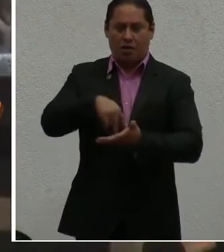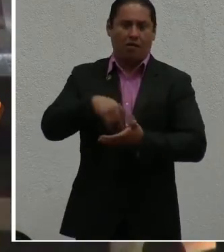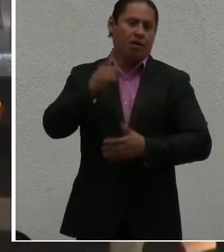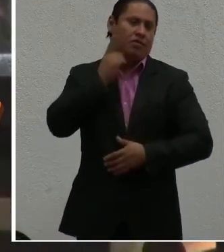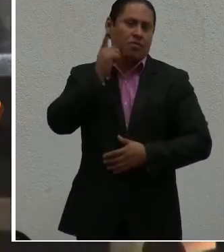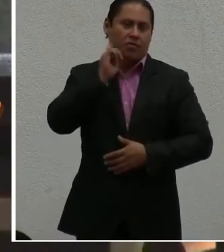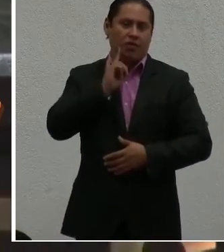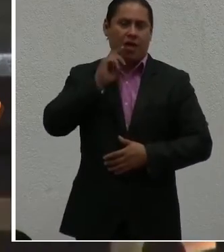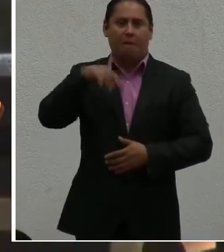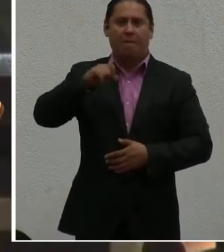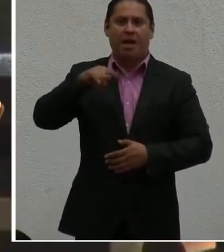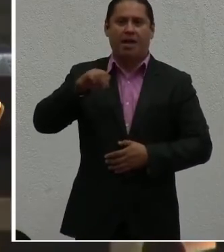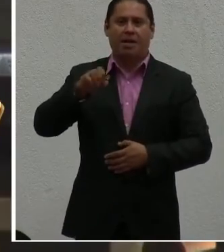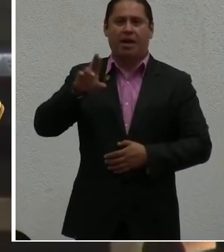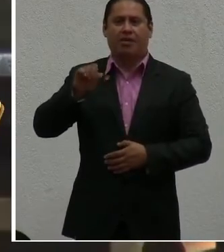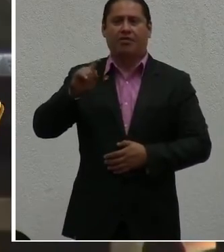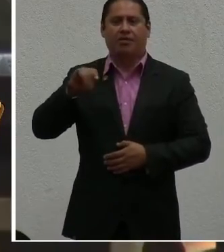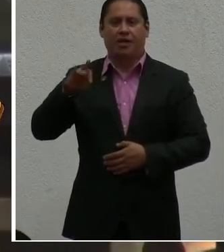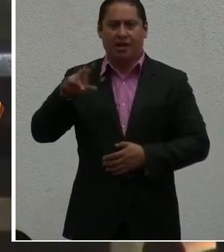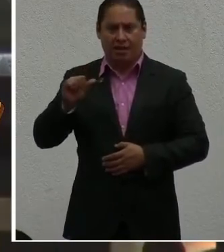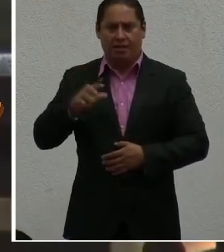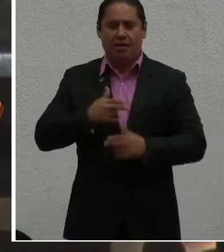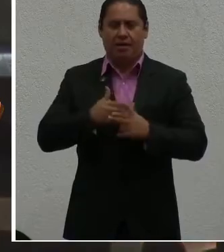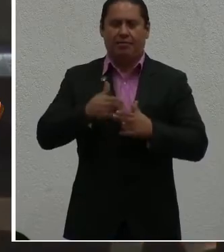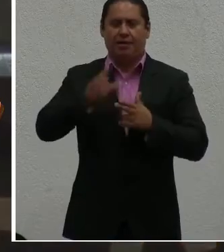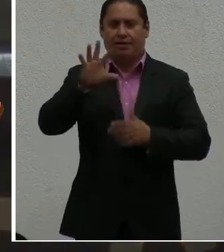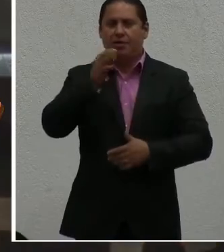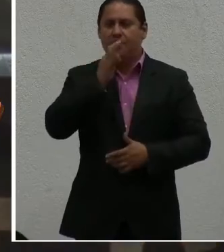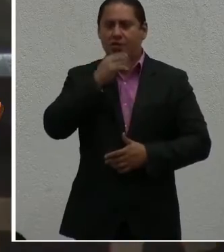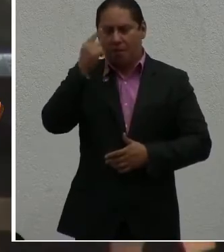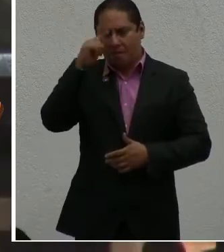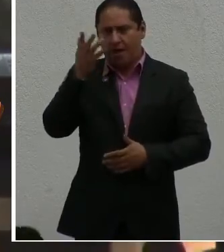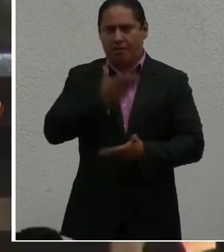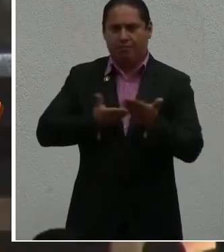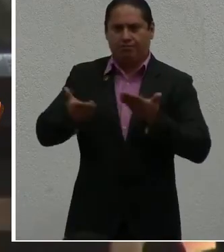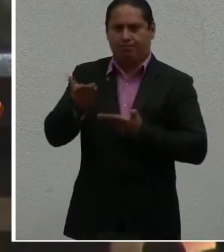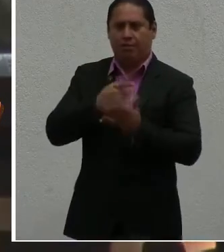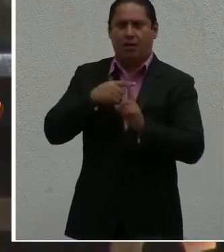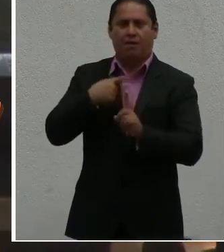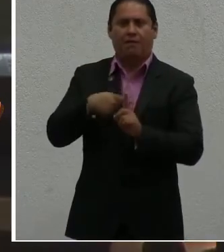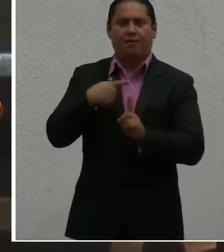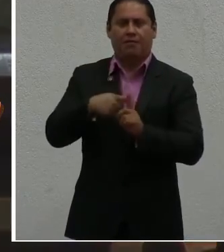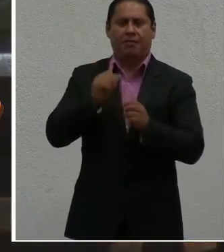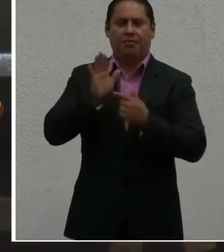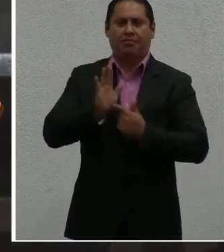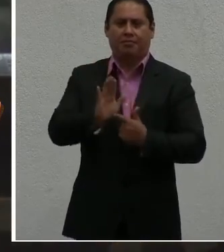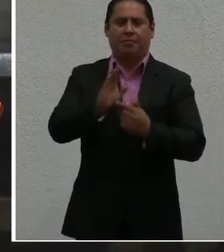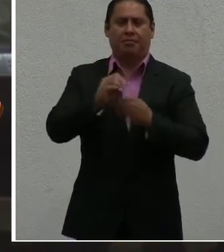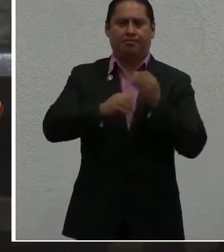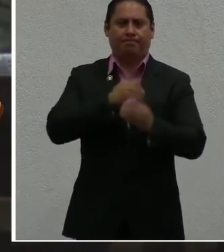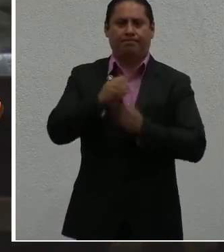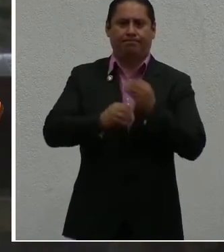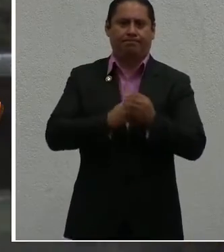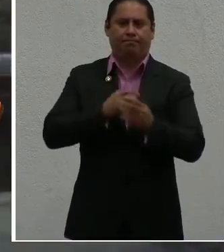Roselia Jiménez Pérez, hasta por 5 minutos para argumentar a favor del dictamen que se discute.